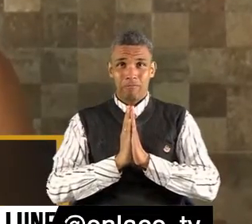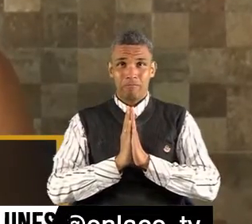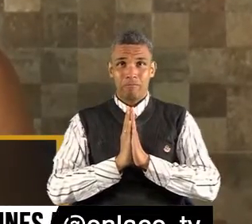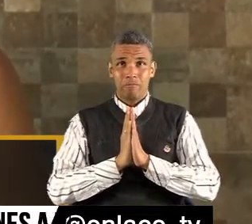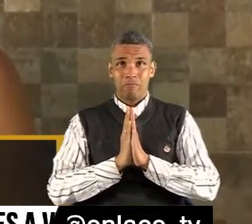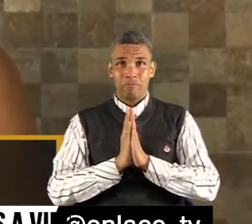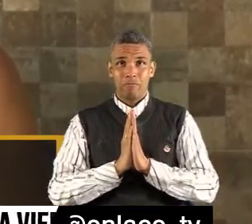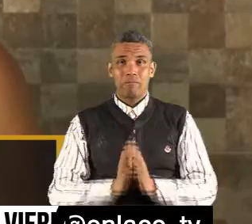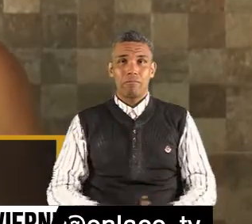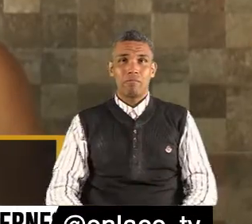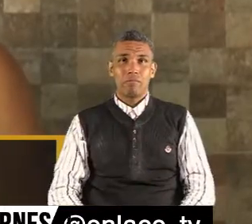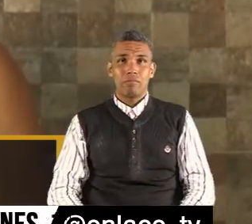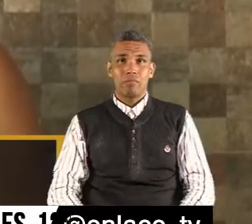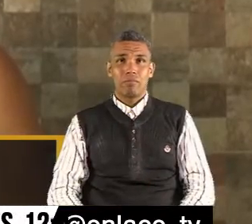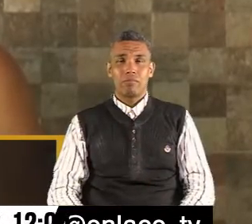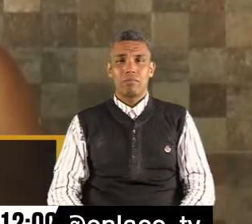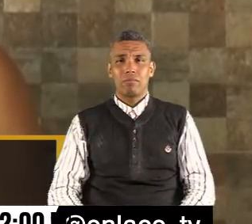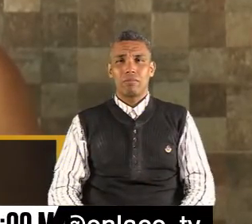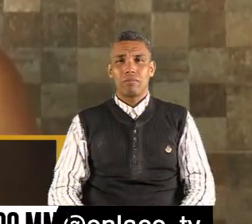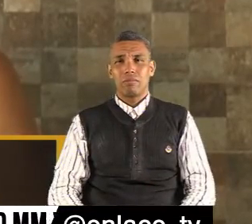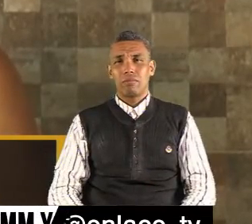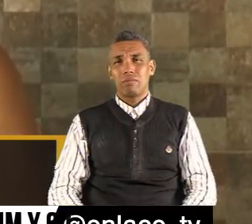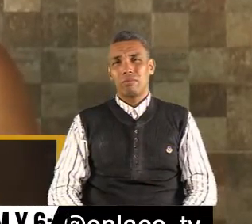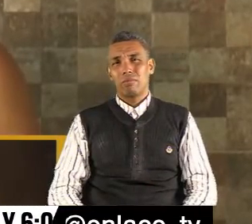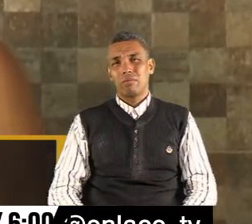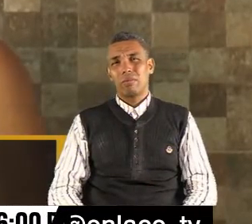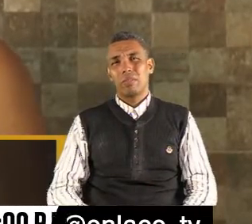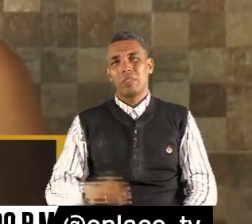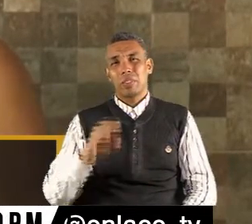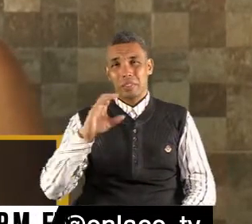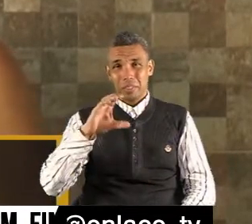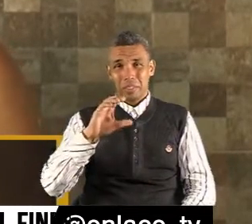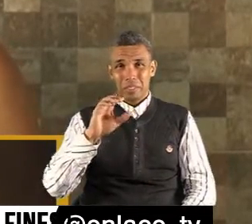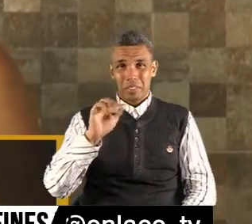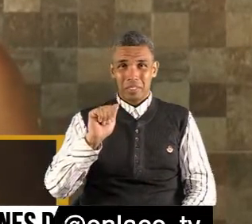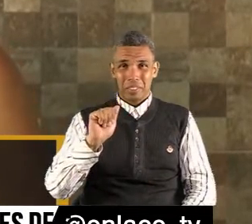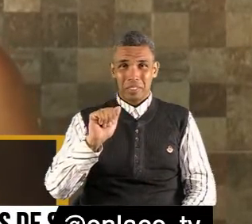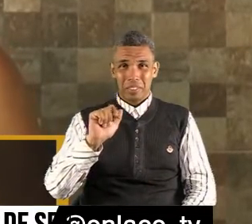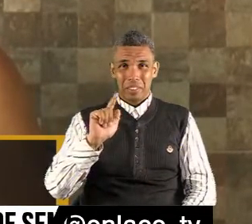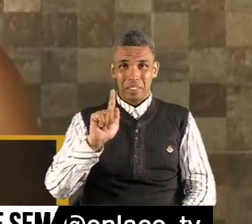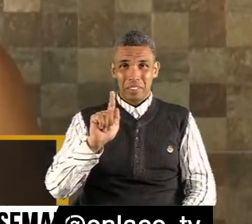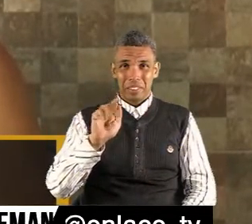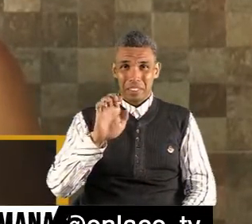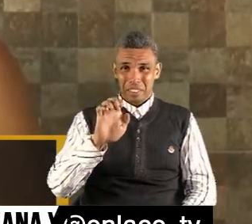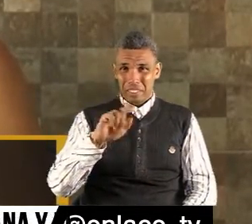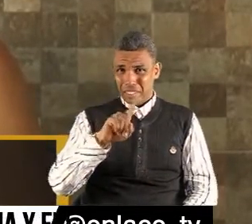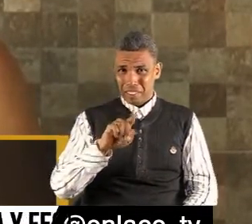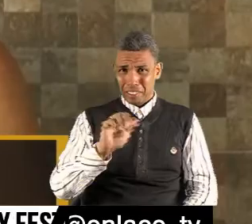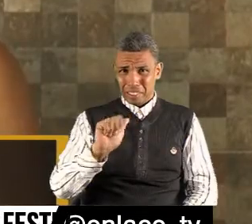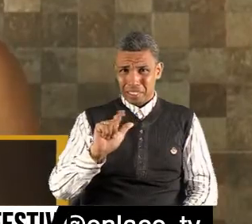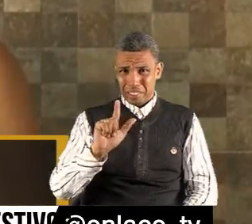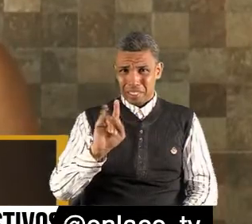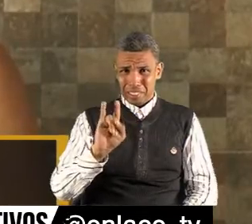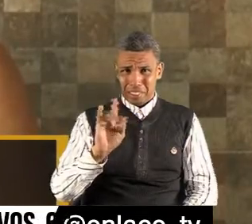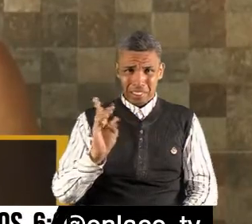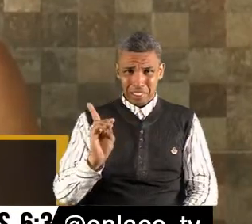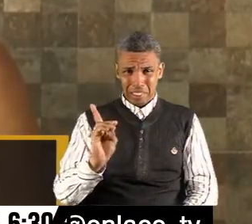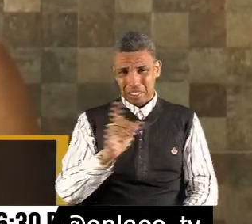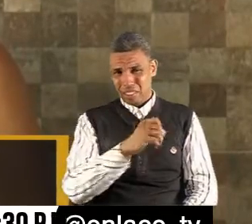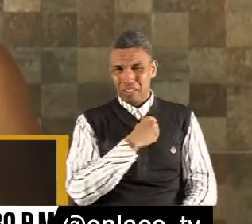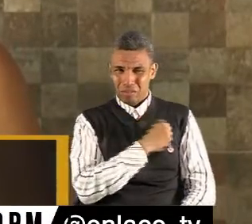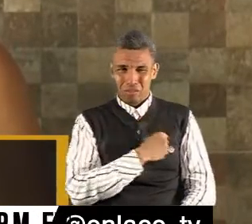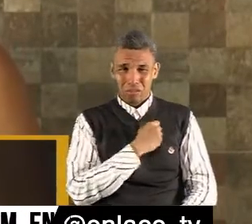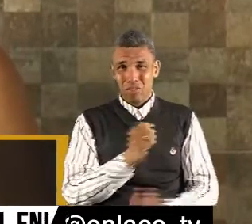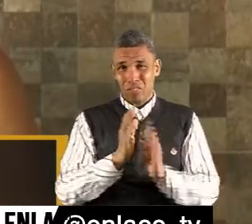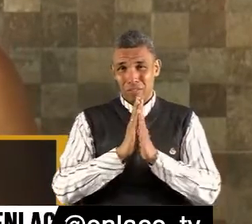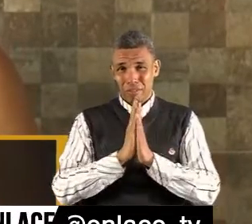a Café Salud que por favor, que sea lo más pronto posible esta cirugía, porque es que